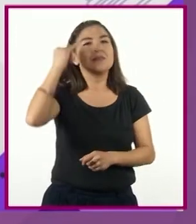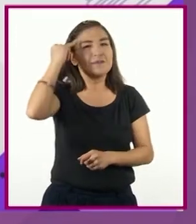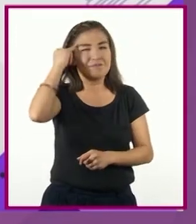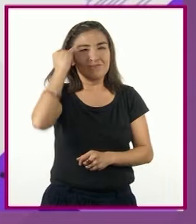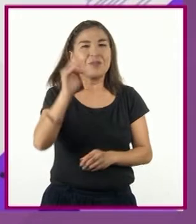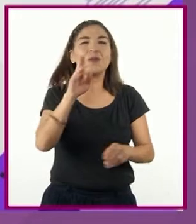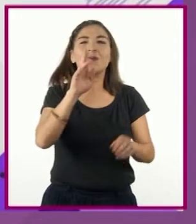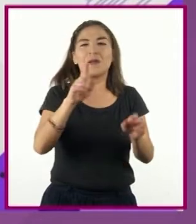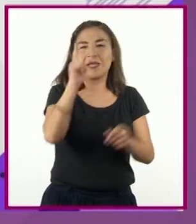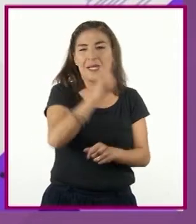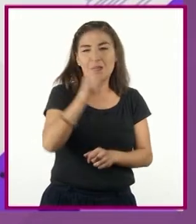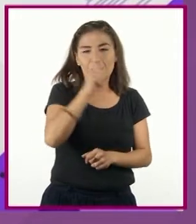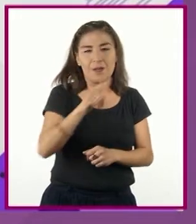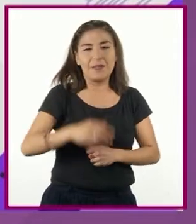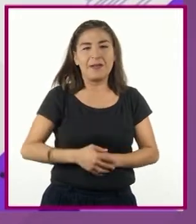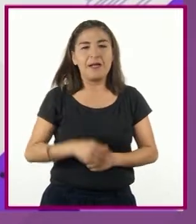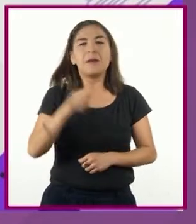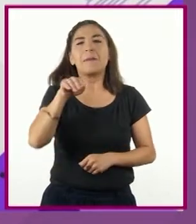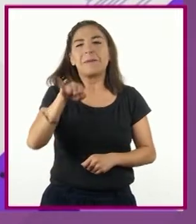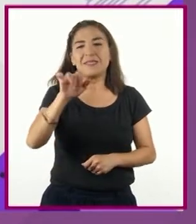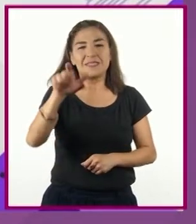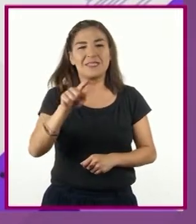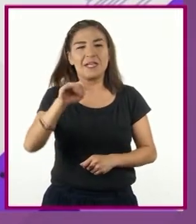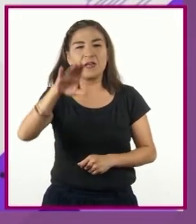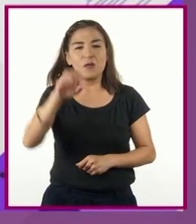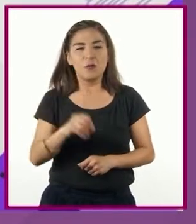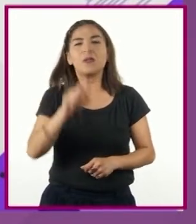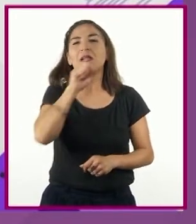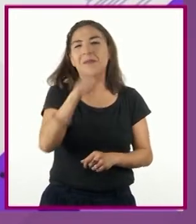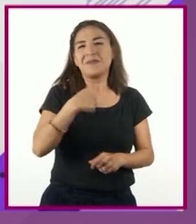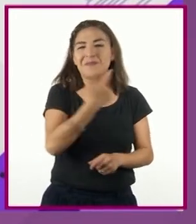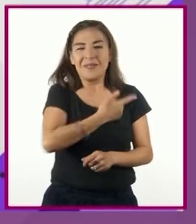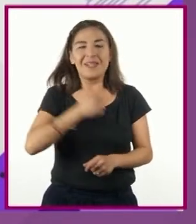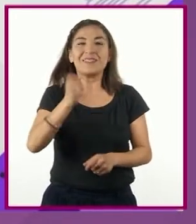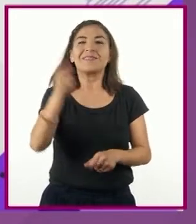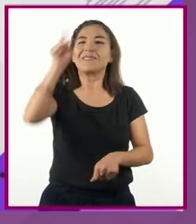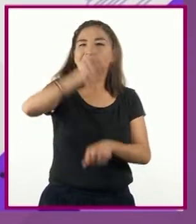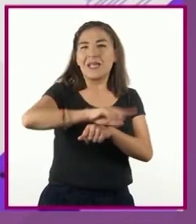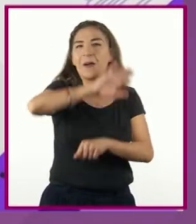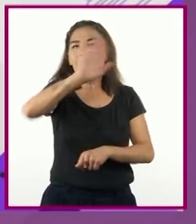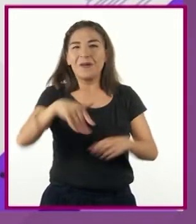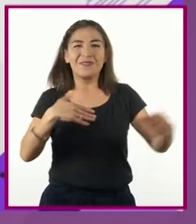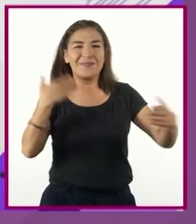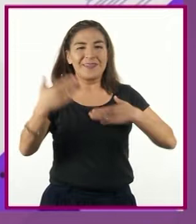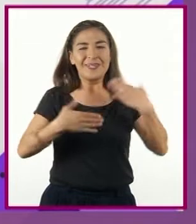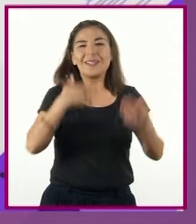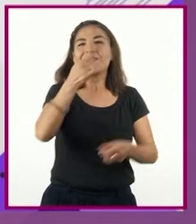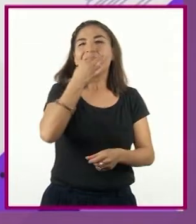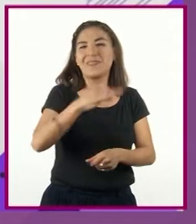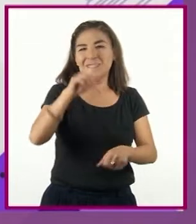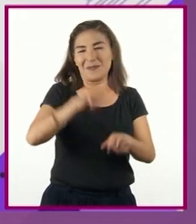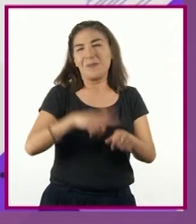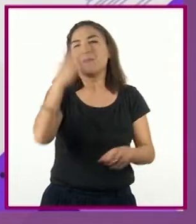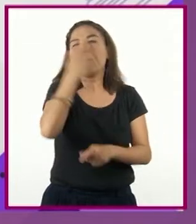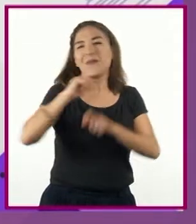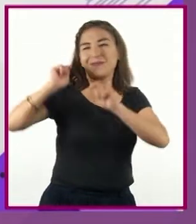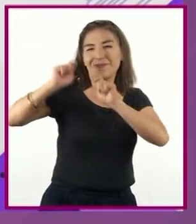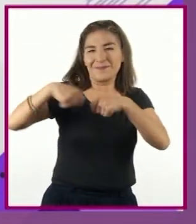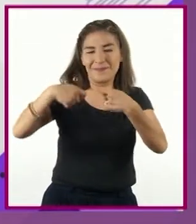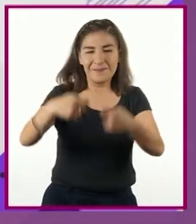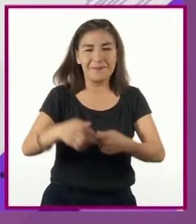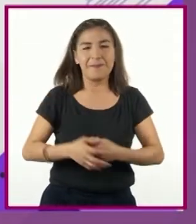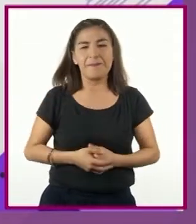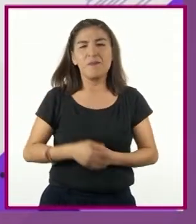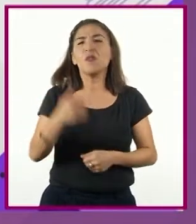a escribirlo. Además me gustan las celebraciones como la del Día de Muertos. Para mí es una tradición muy bonita.